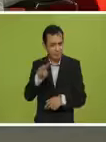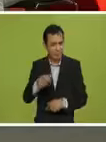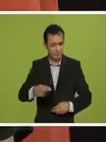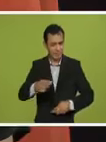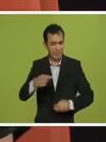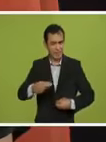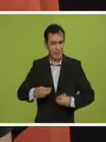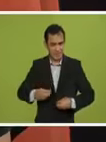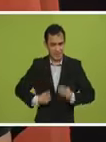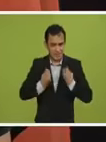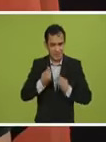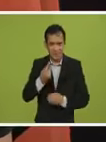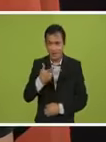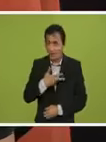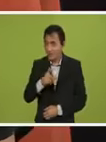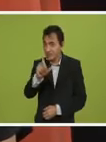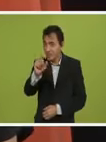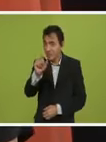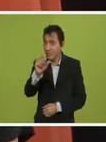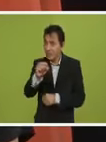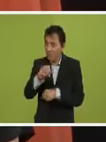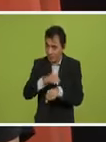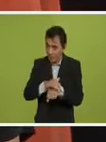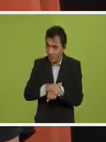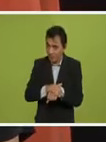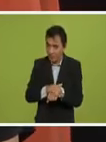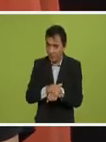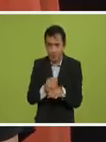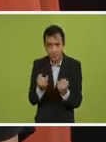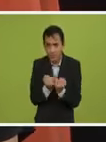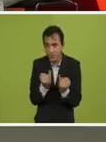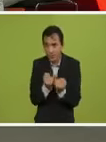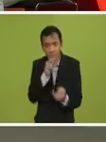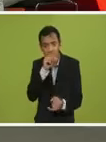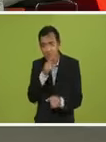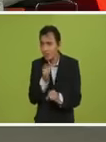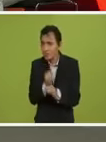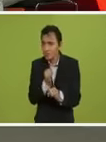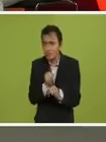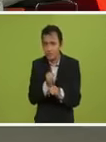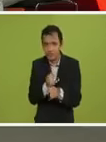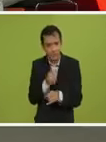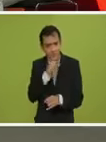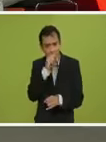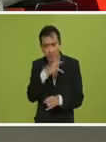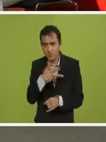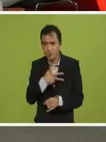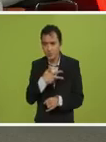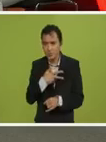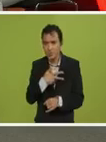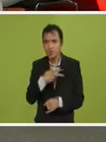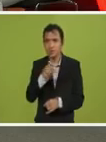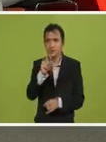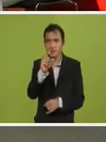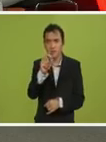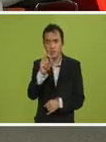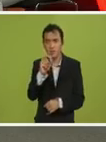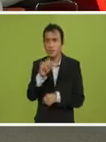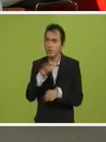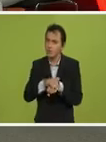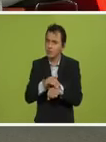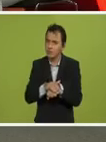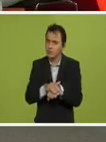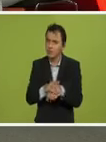deberías tener solo 20 amigos. Solo 20 amigos. Y que dicen, los amigos son contados con la mano, no realmente. Por ejemplo, Alicia, estamos hablando, ¿quiénes